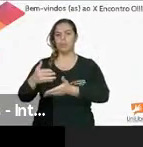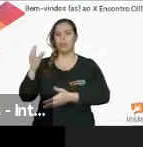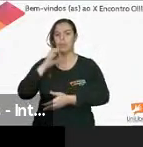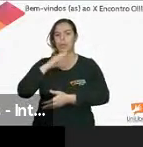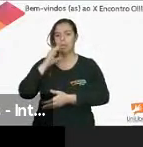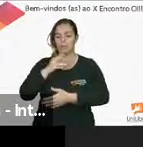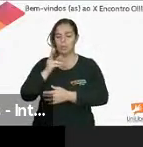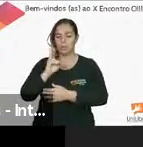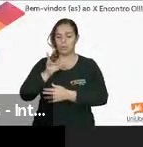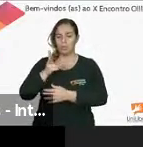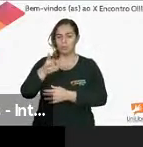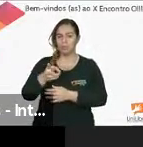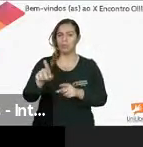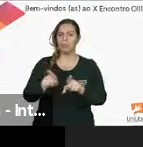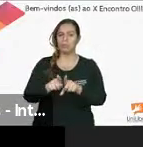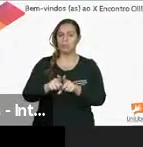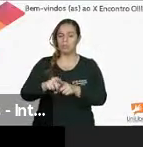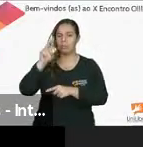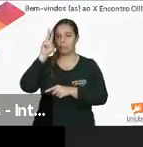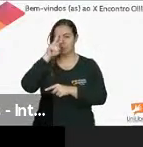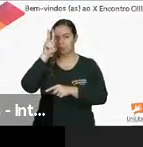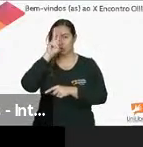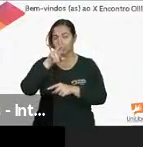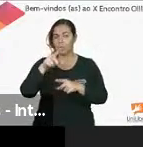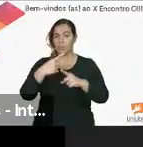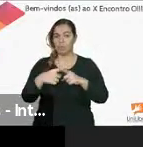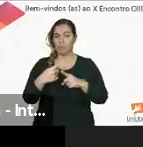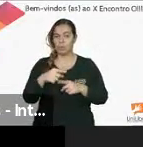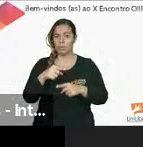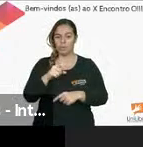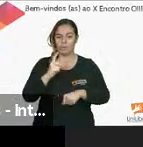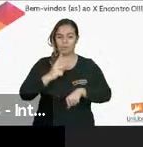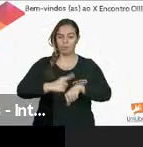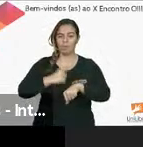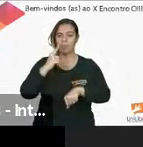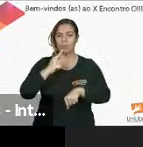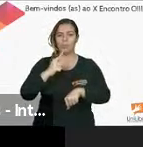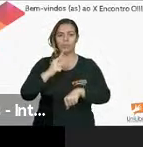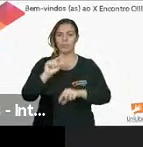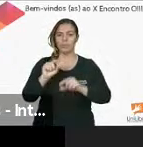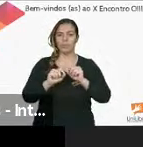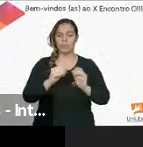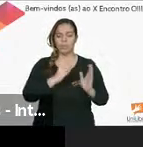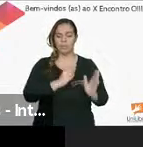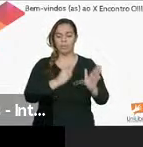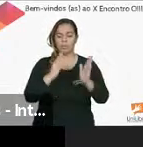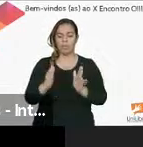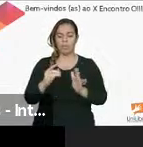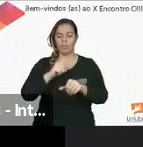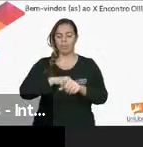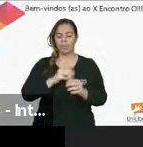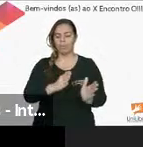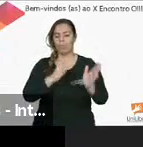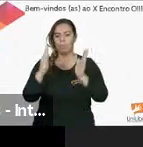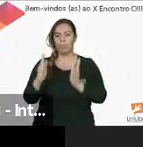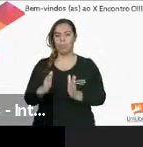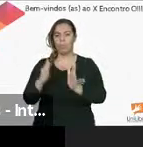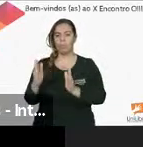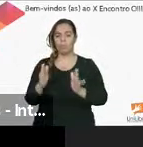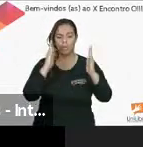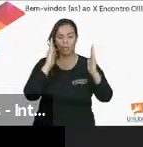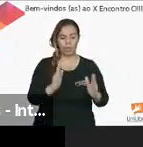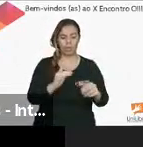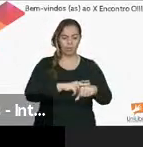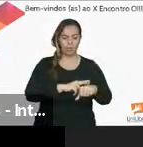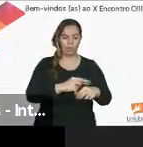continua, histórica, porque cada instante determina el siguiente. El cambio que ocurre en este